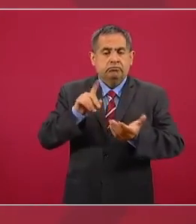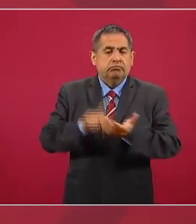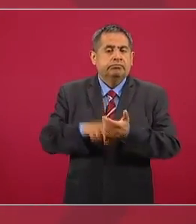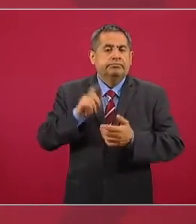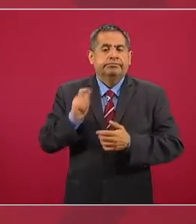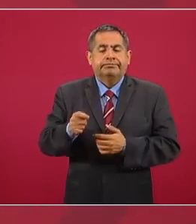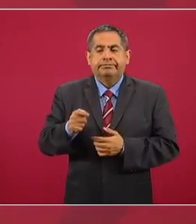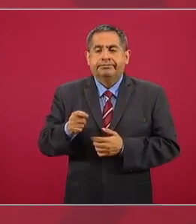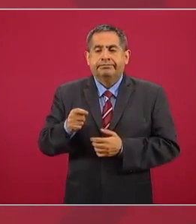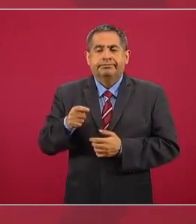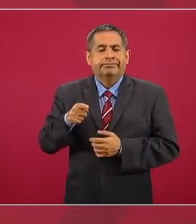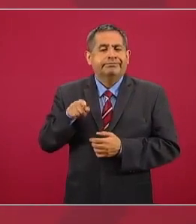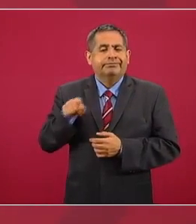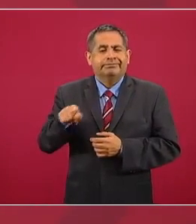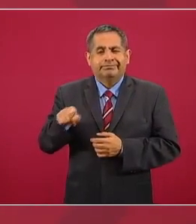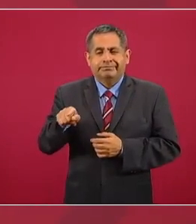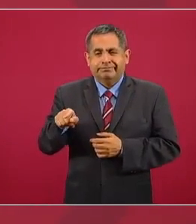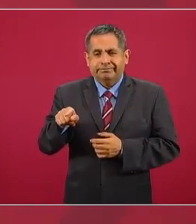donde los sueldos